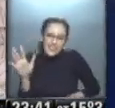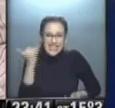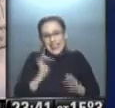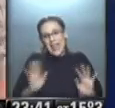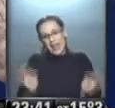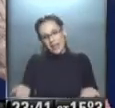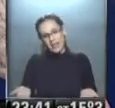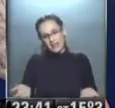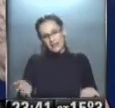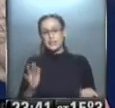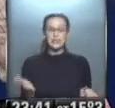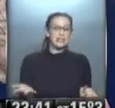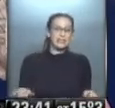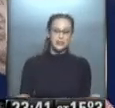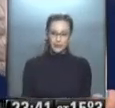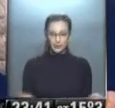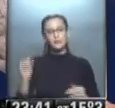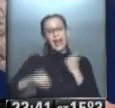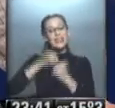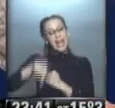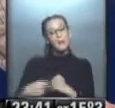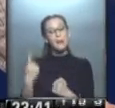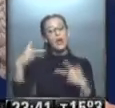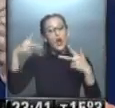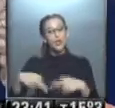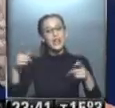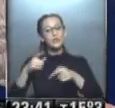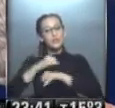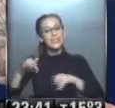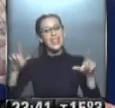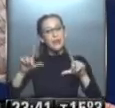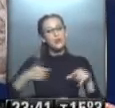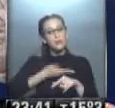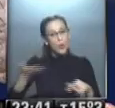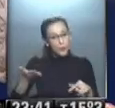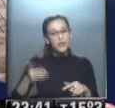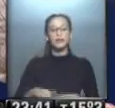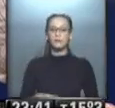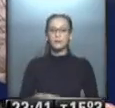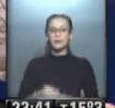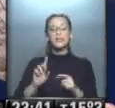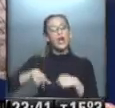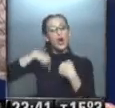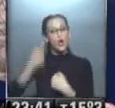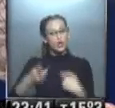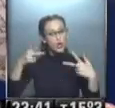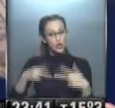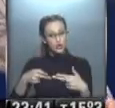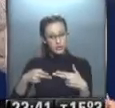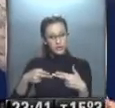altura. En fin. Hasta aquí el primer bloque de resumen de noticias de la televisión pública. En el